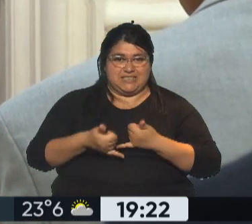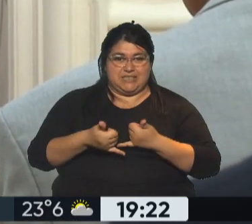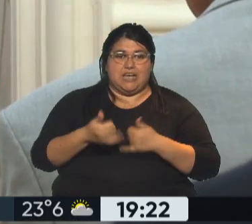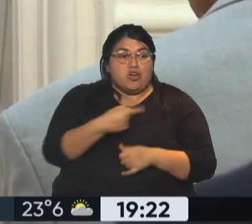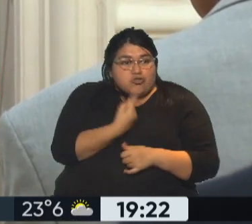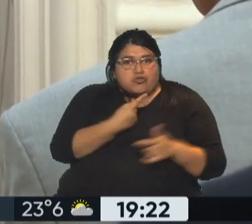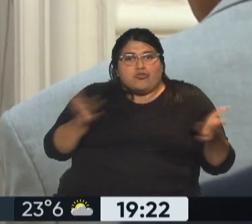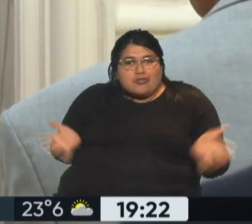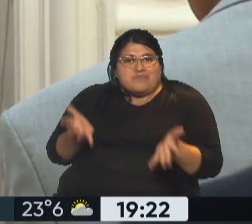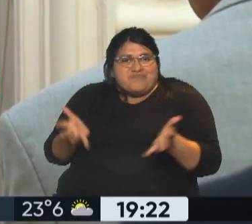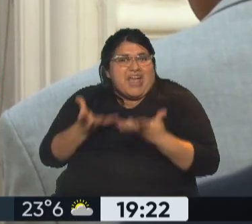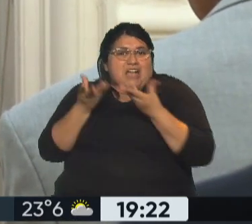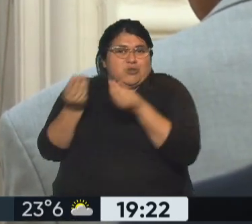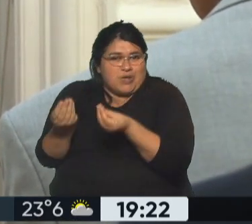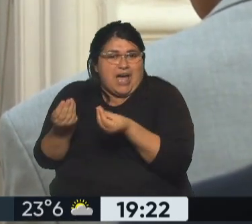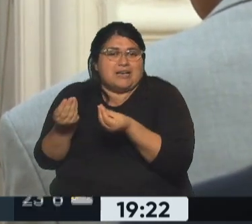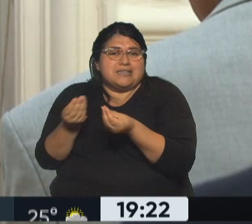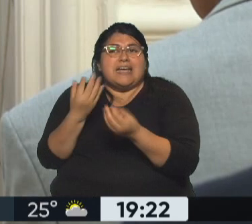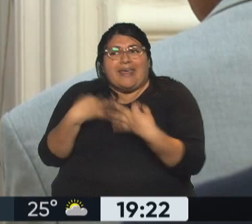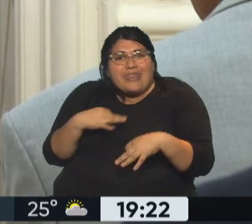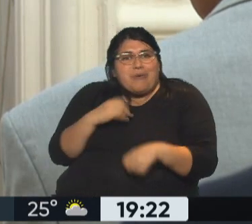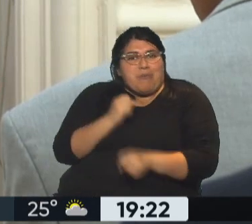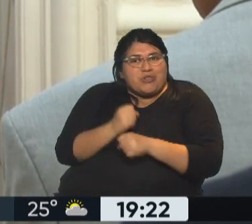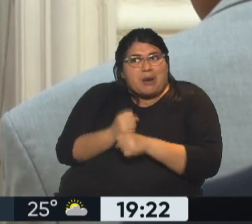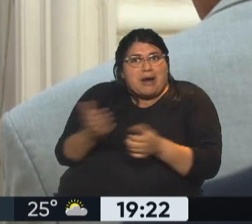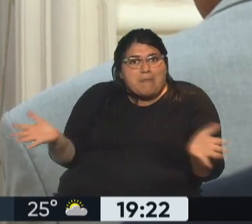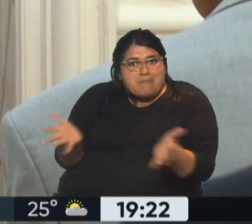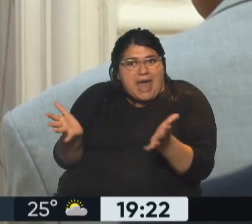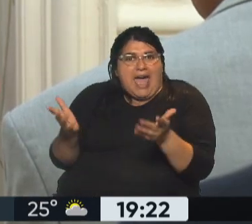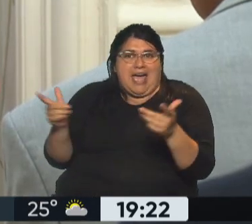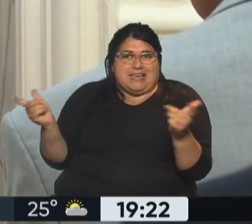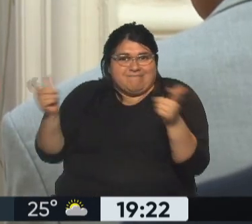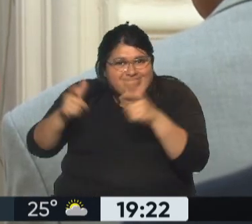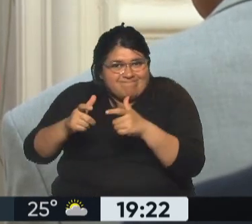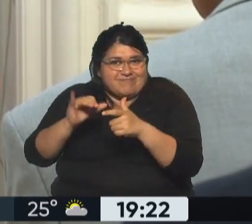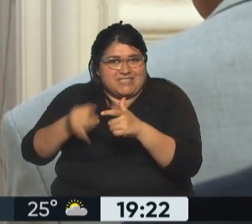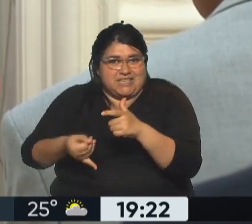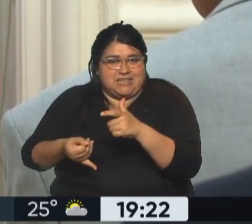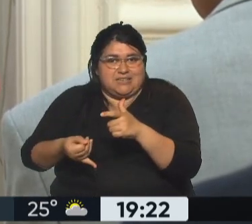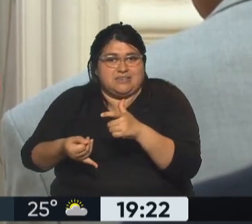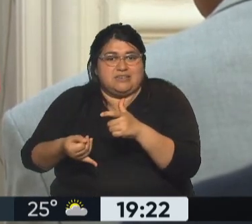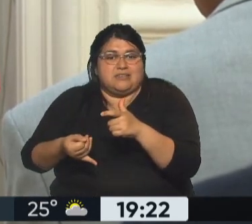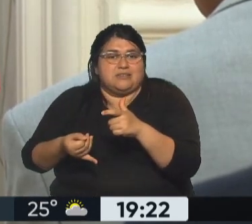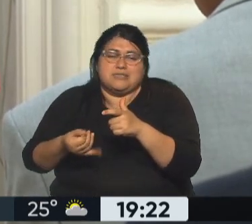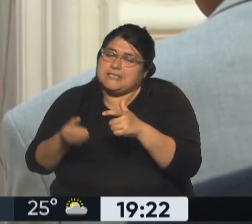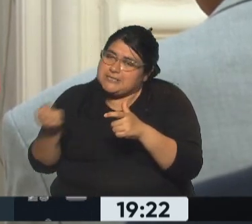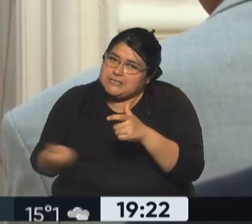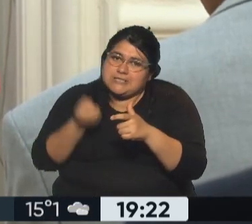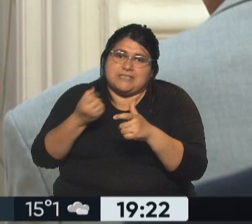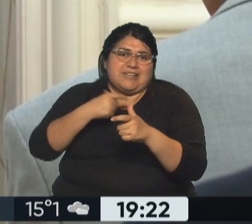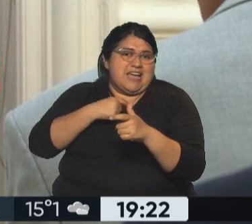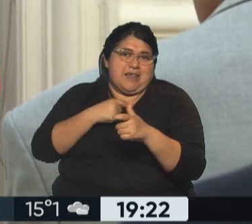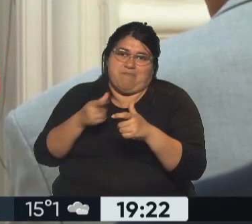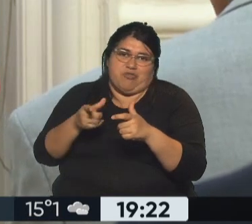ayudar a ese diálogo. Tenemos que trabajar para que ese diálogo se concrete. Y lo que queremos es que cuanto antes eso se pueda